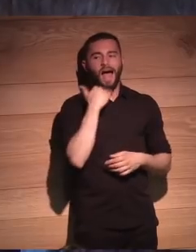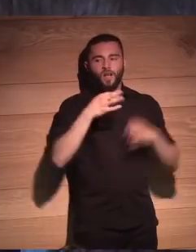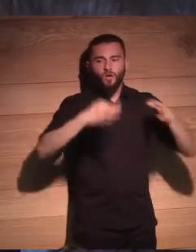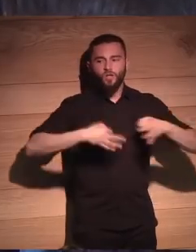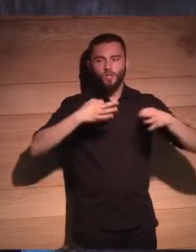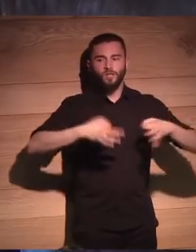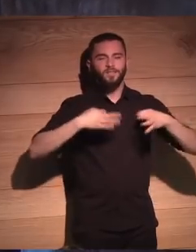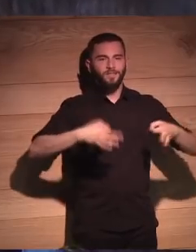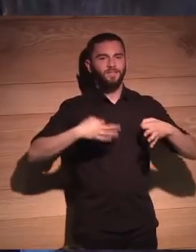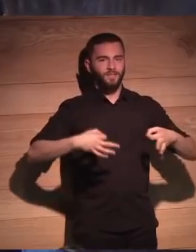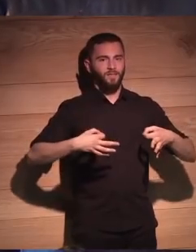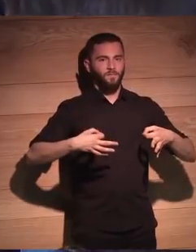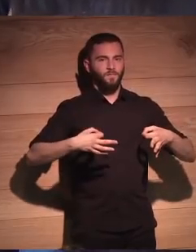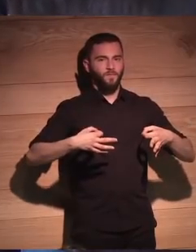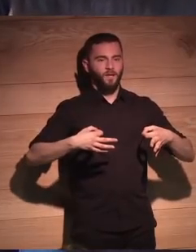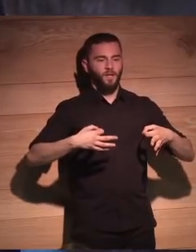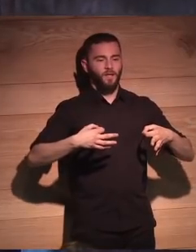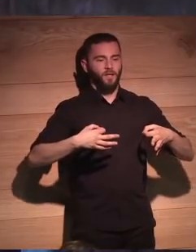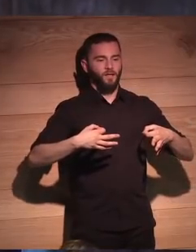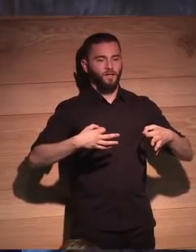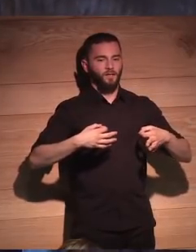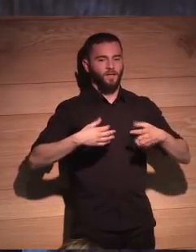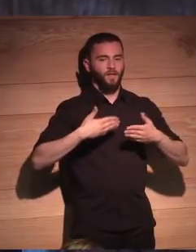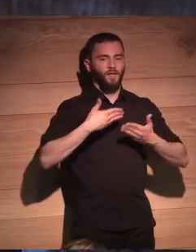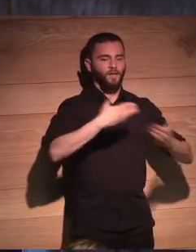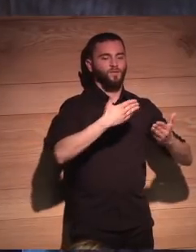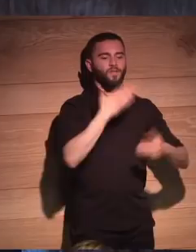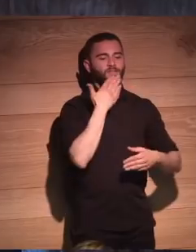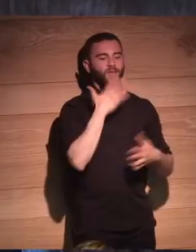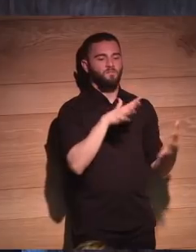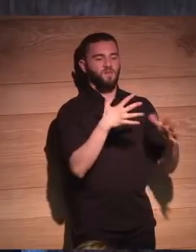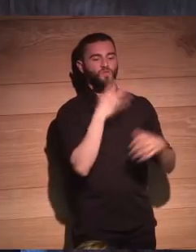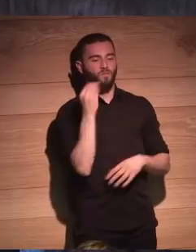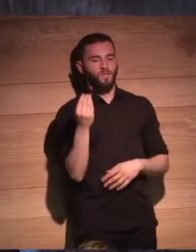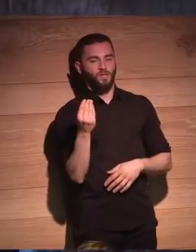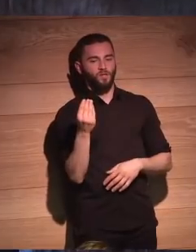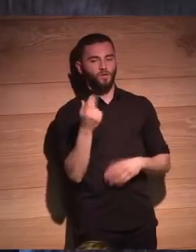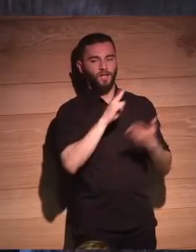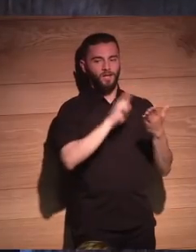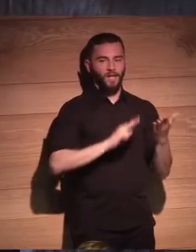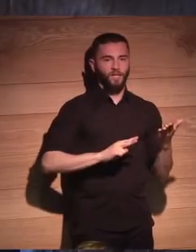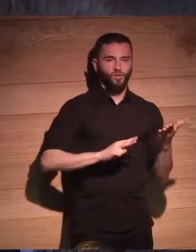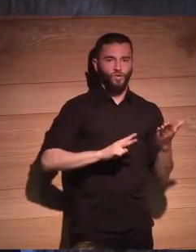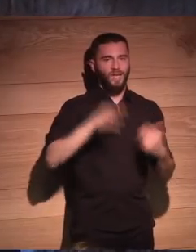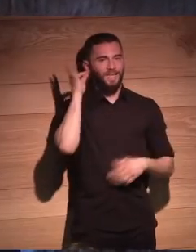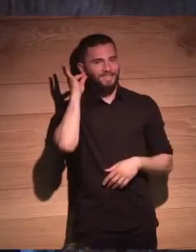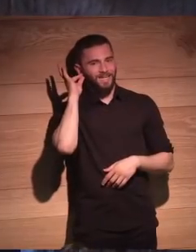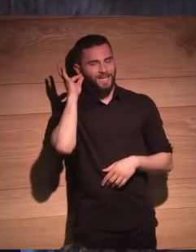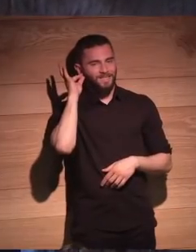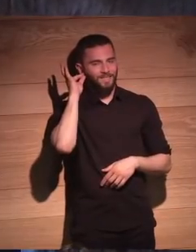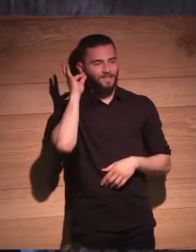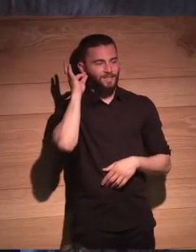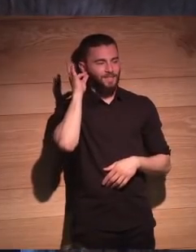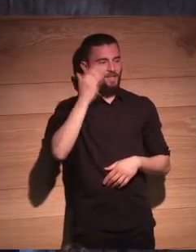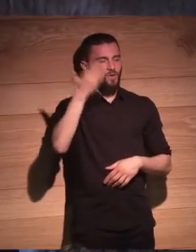incardinar el lector, que tiene la misma edad más o menos que ese jovencito. Digo el lector porque entonces las chicas leíais, era